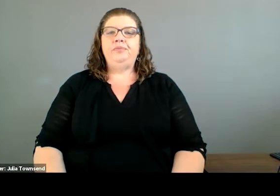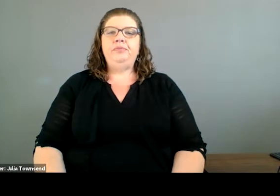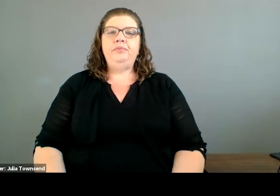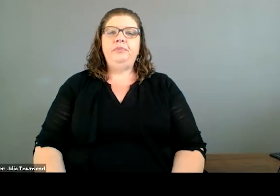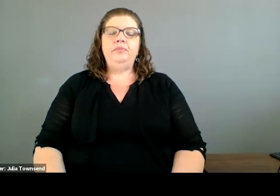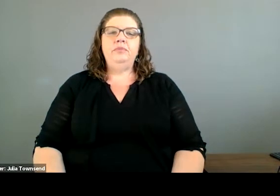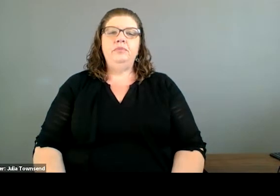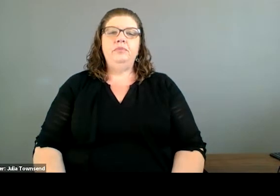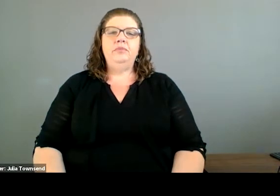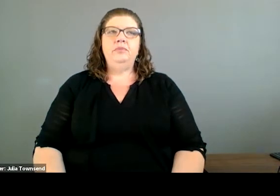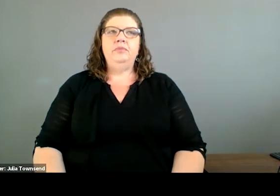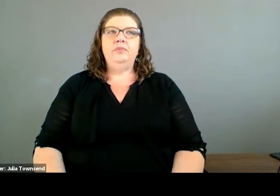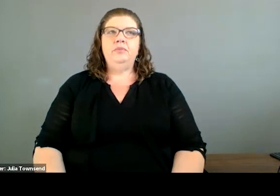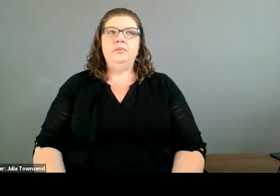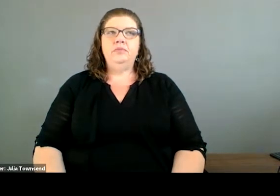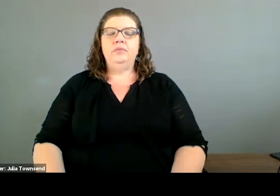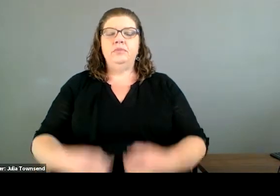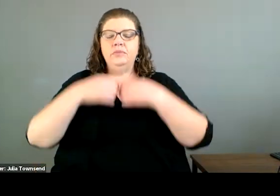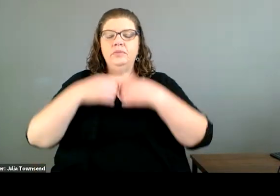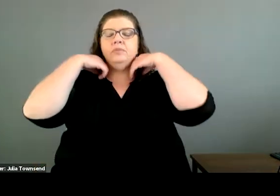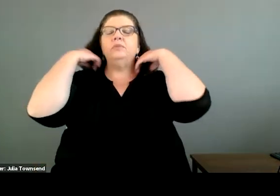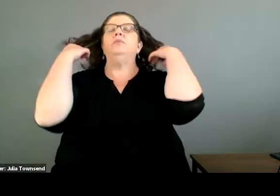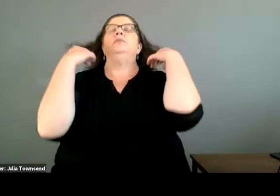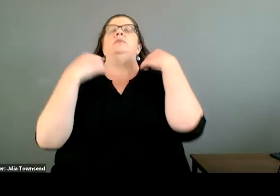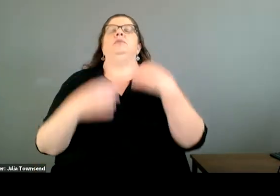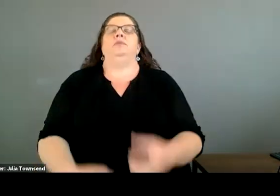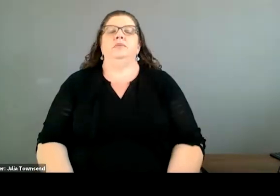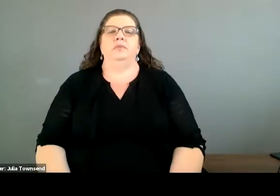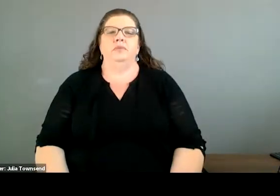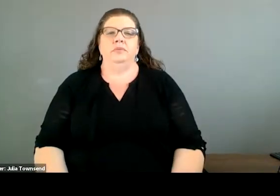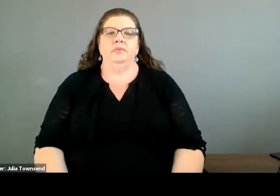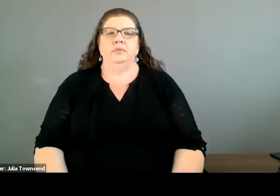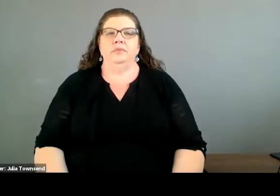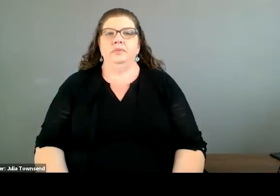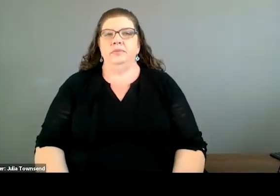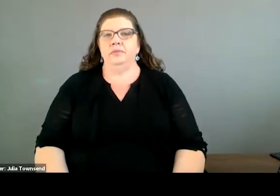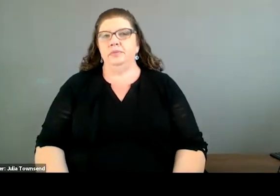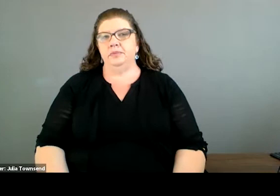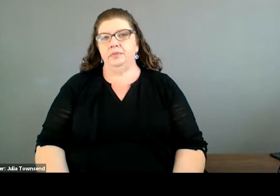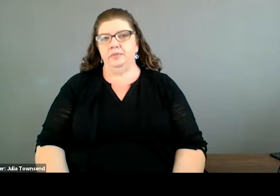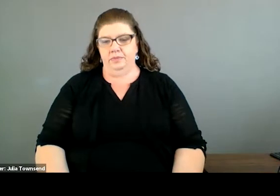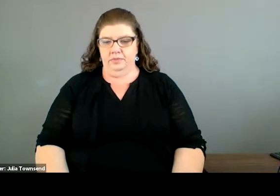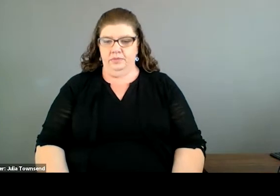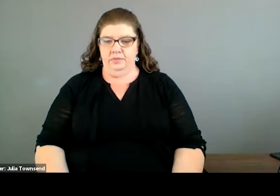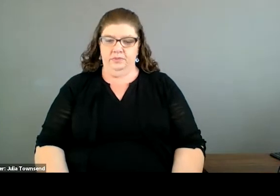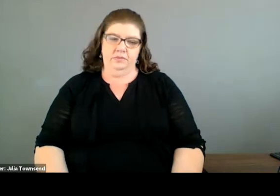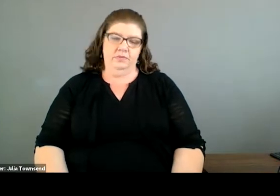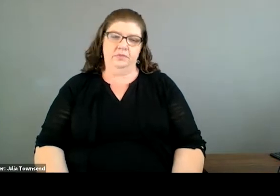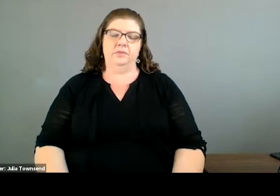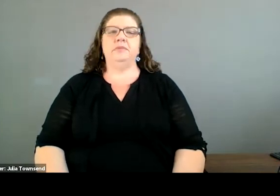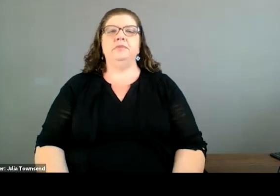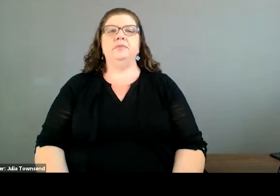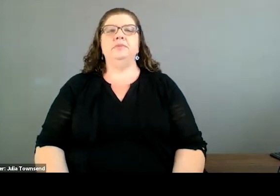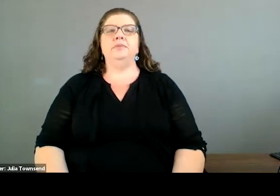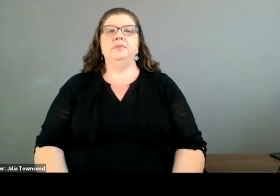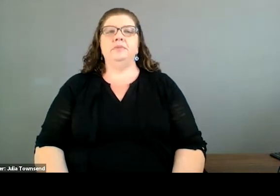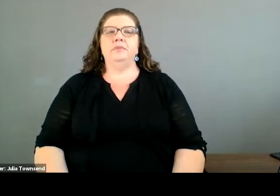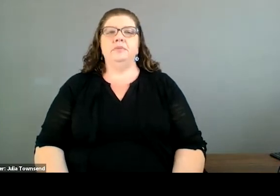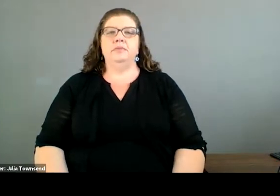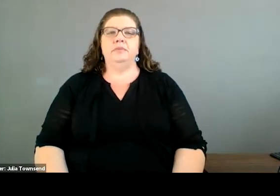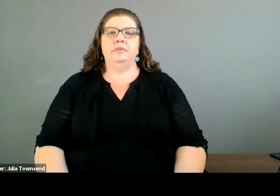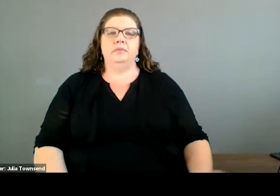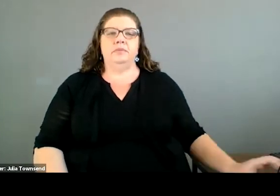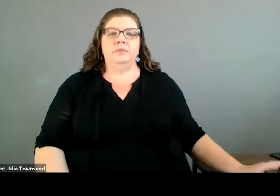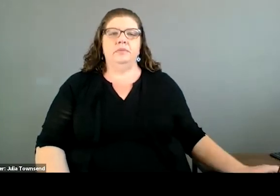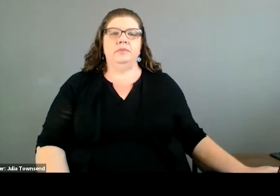bilingüe, tendrá que elegir su idioma para escuchar la interpretación. Si está usando una computadora, verá un icono en la parte inferior